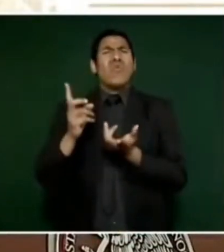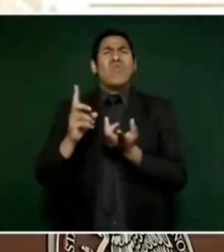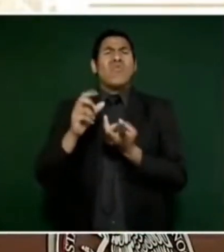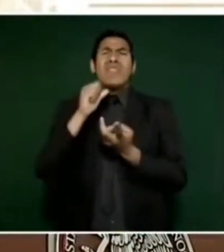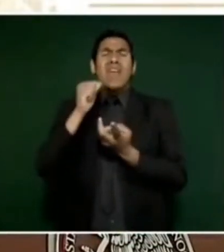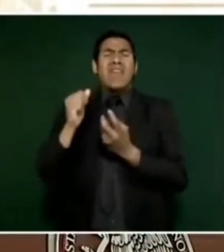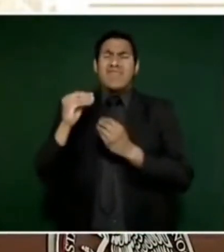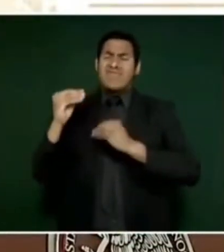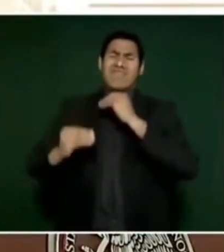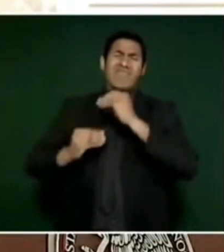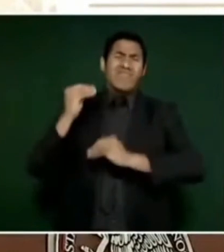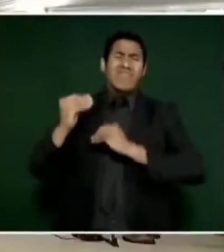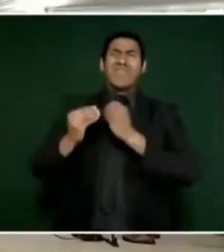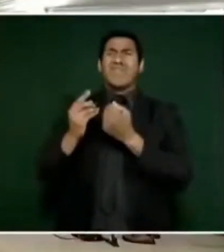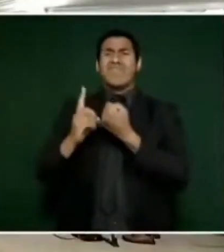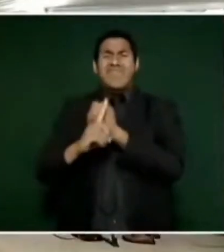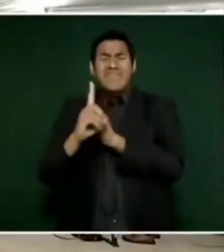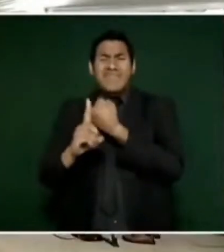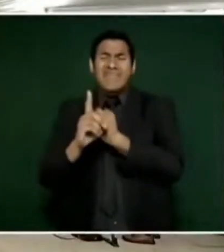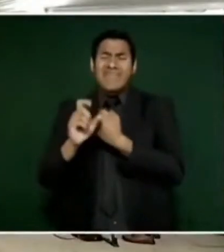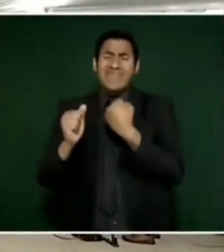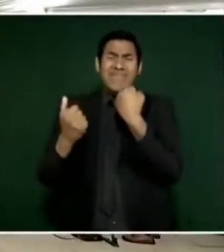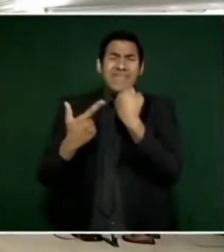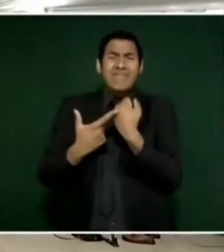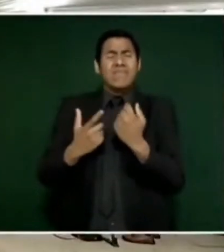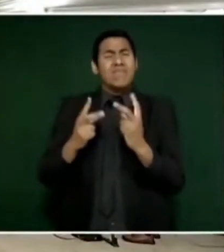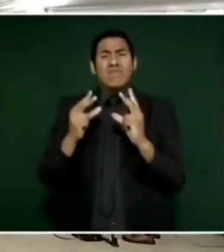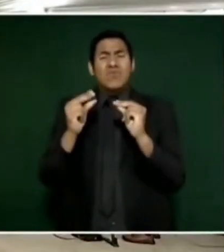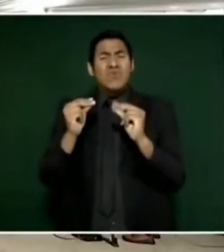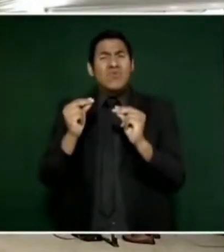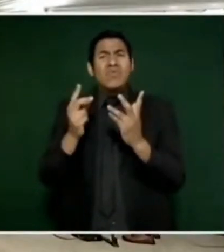es que imagínense si